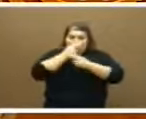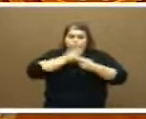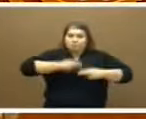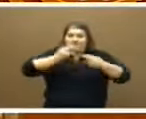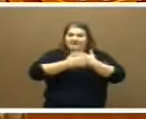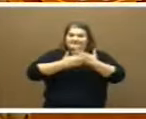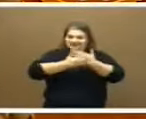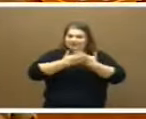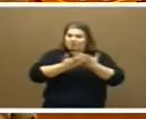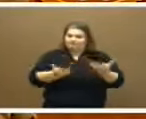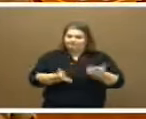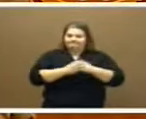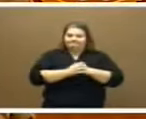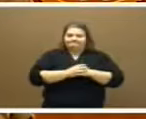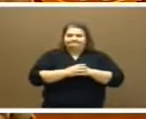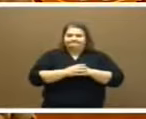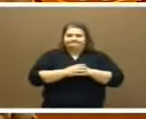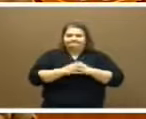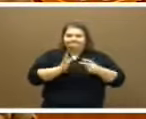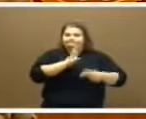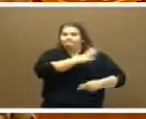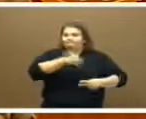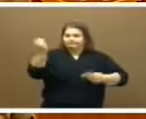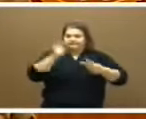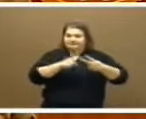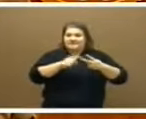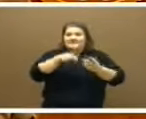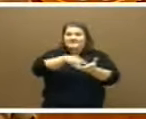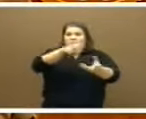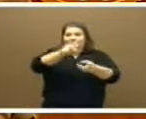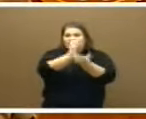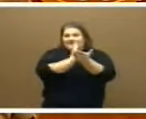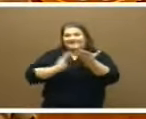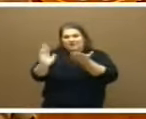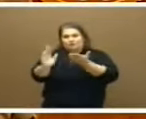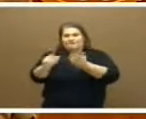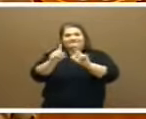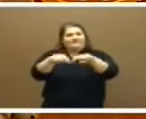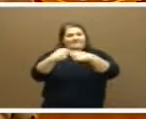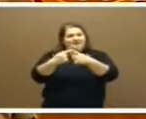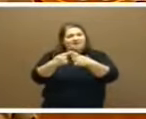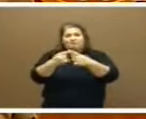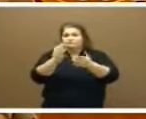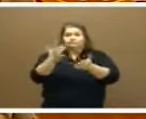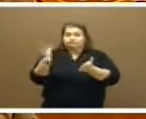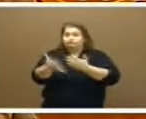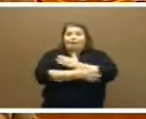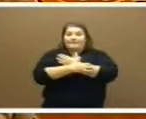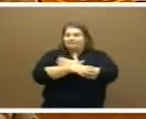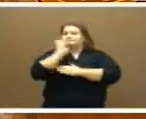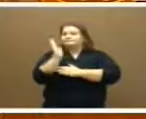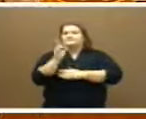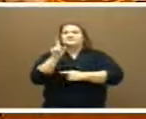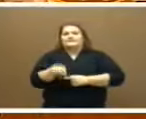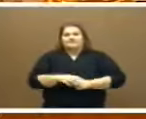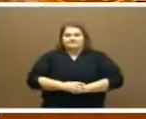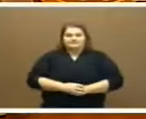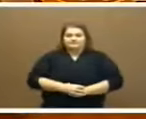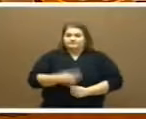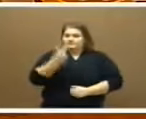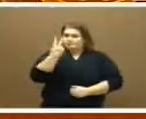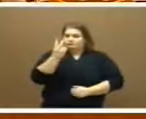de la Administración, y los impuestos indirectos que obviamente gravan a las familias más humildes. Esa ha